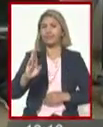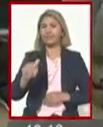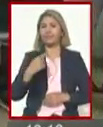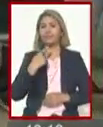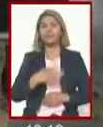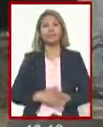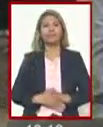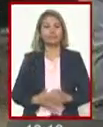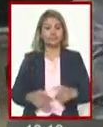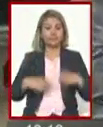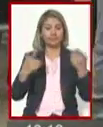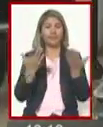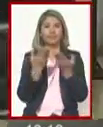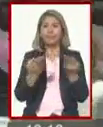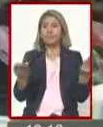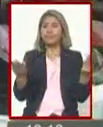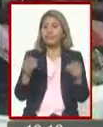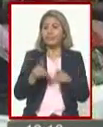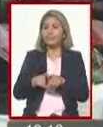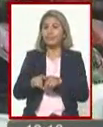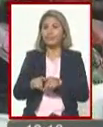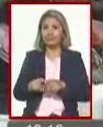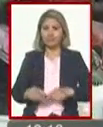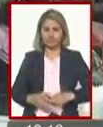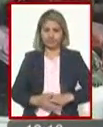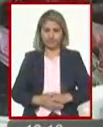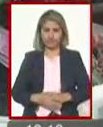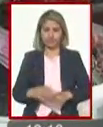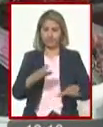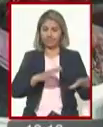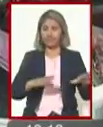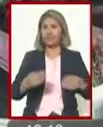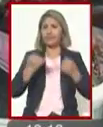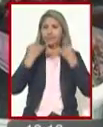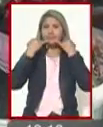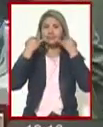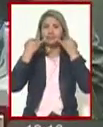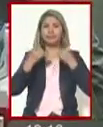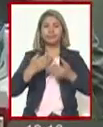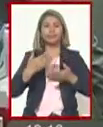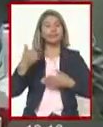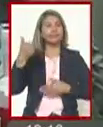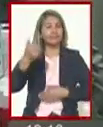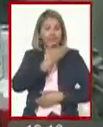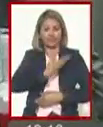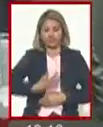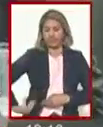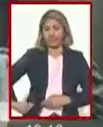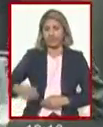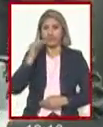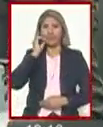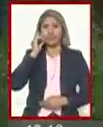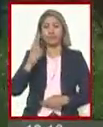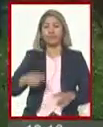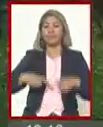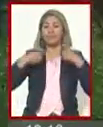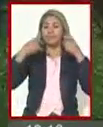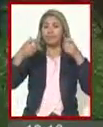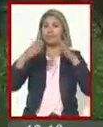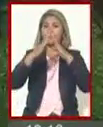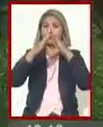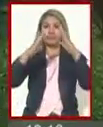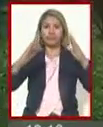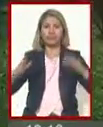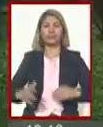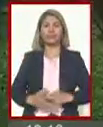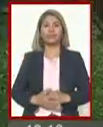Ellos entregaron electrodomésticos. Asimismo, realizaron el anuncio de que el propio presidente Evo Morales realizará la entrega de la